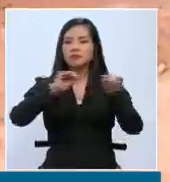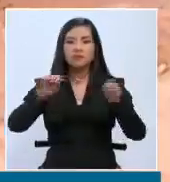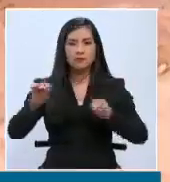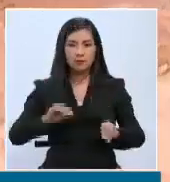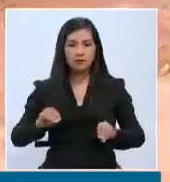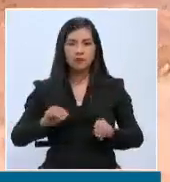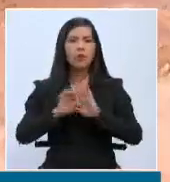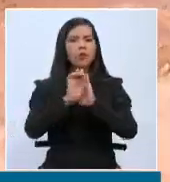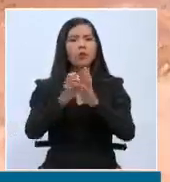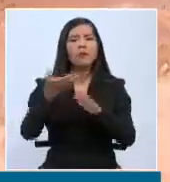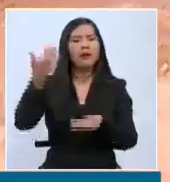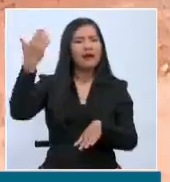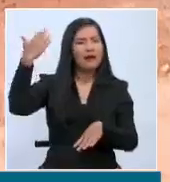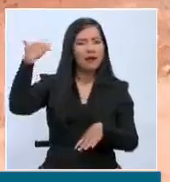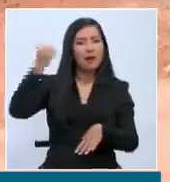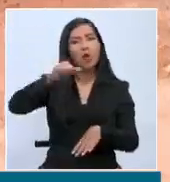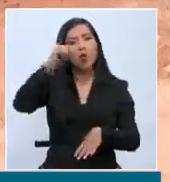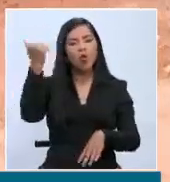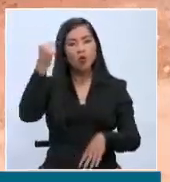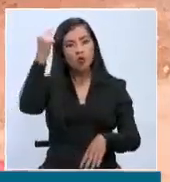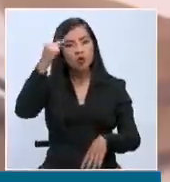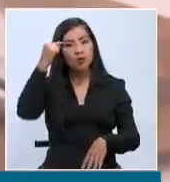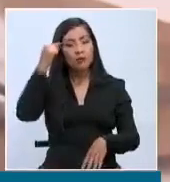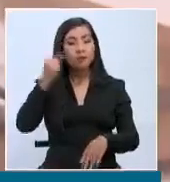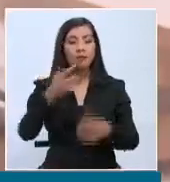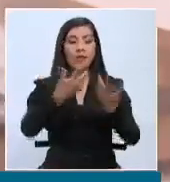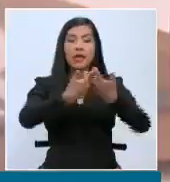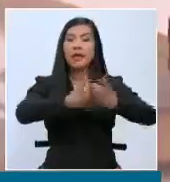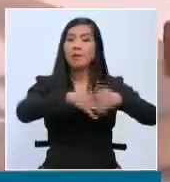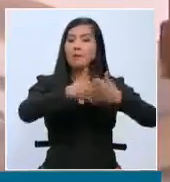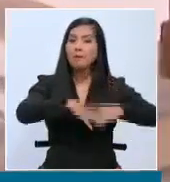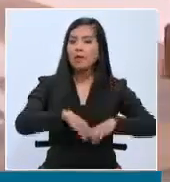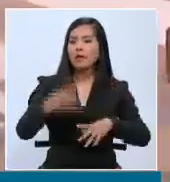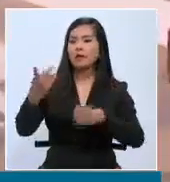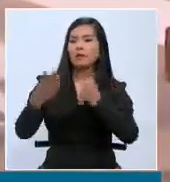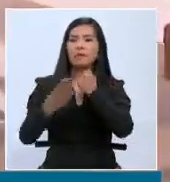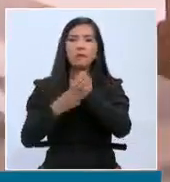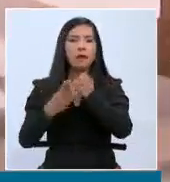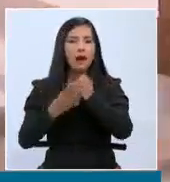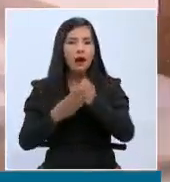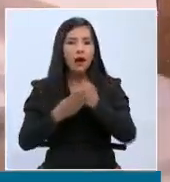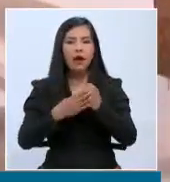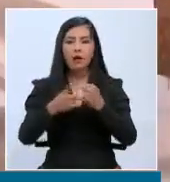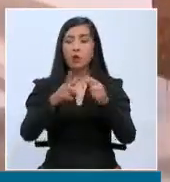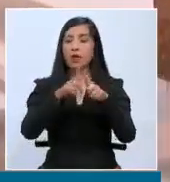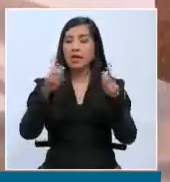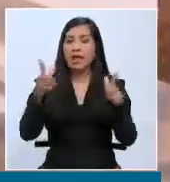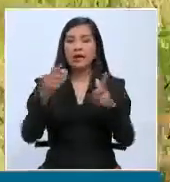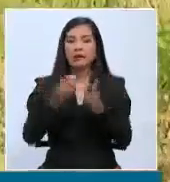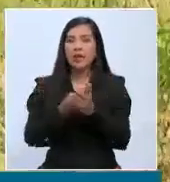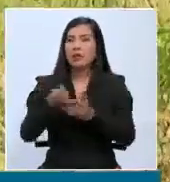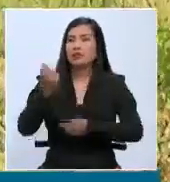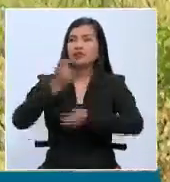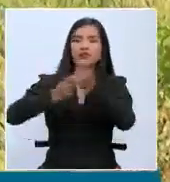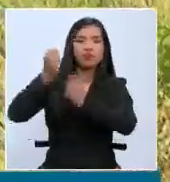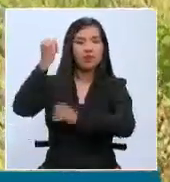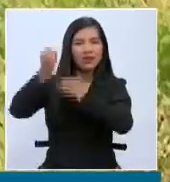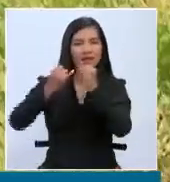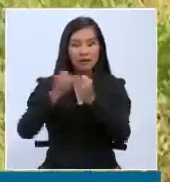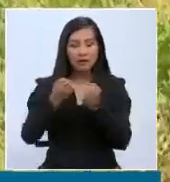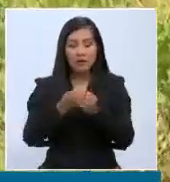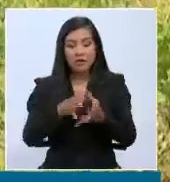las grandes ganancias de los empresarios, de los bancos, de los grandes exportadores, simplemente